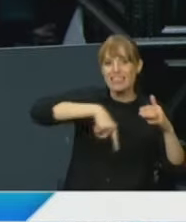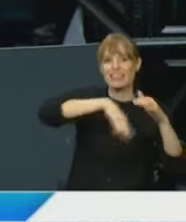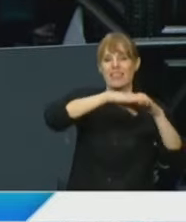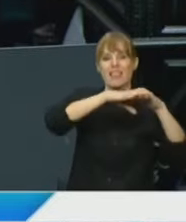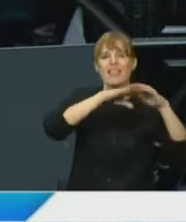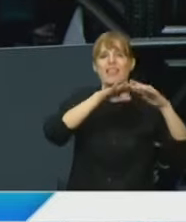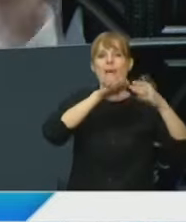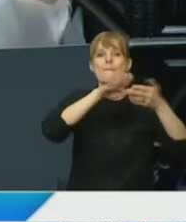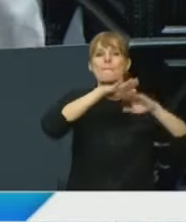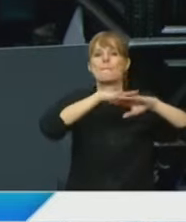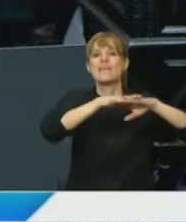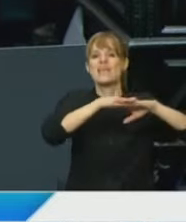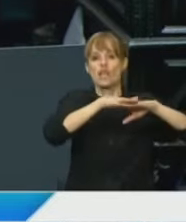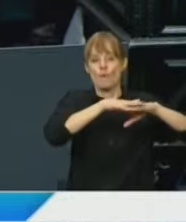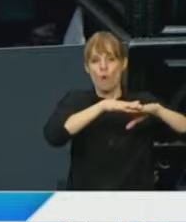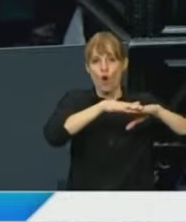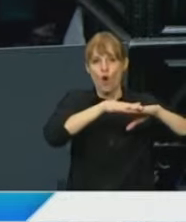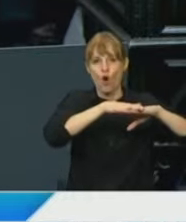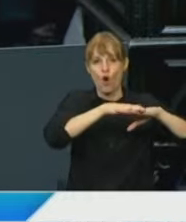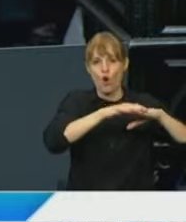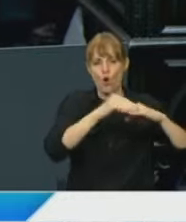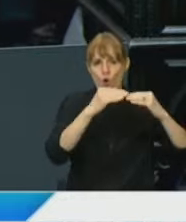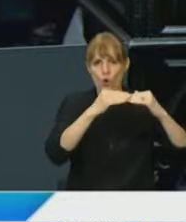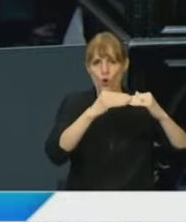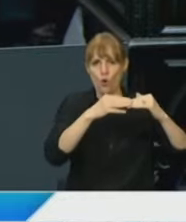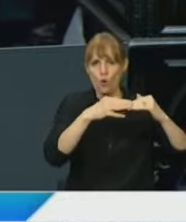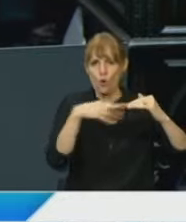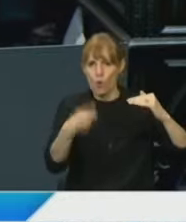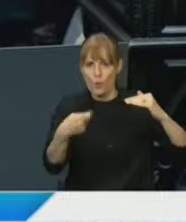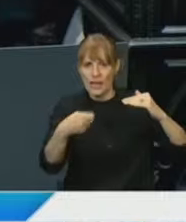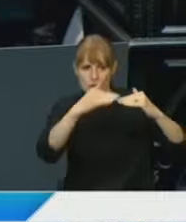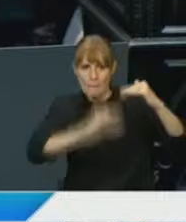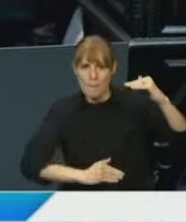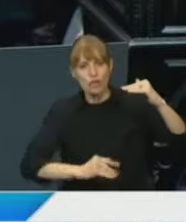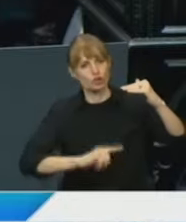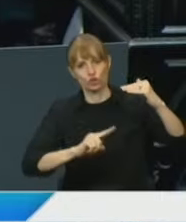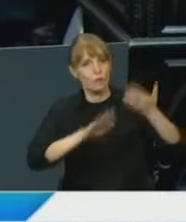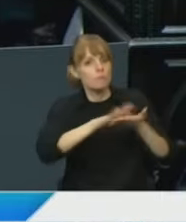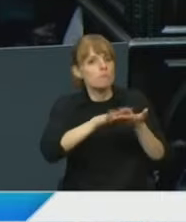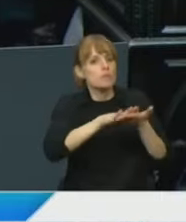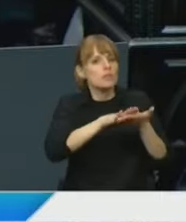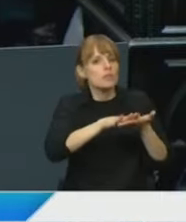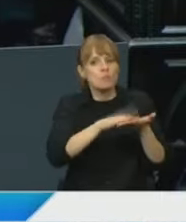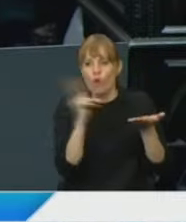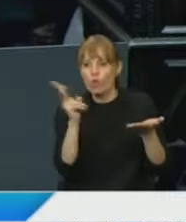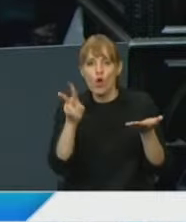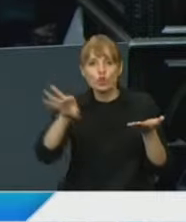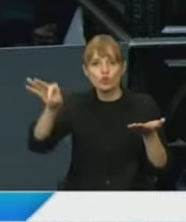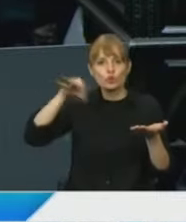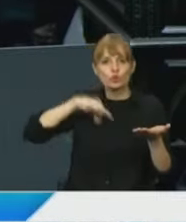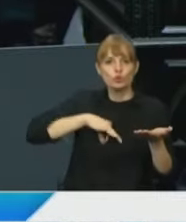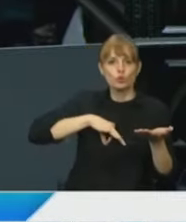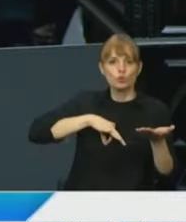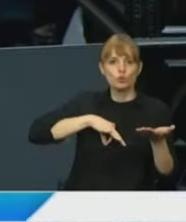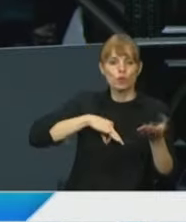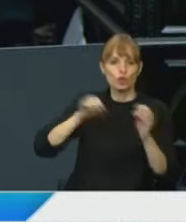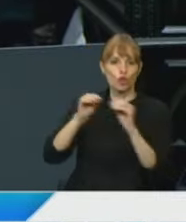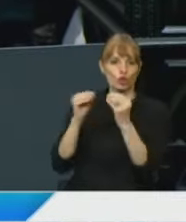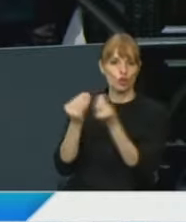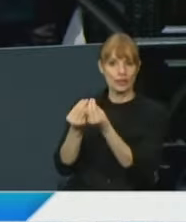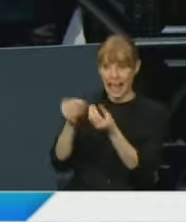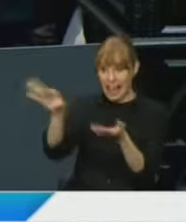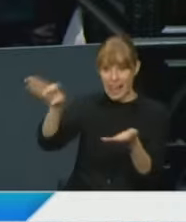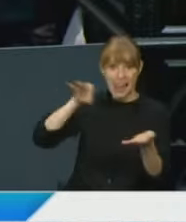¿de qué sirve plantear? Digámoslo de otra manera, Agustín, yo te entiendo dónde vas. Hay un sector de la oposición que quiere mostrar al presidente